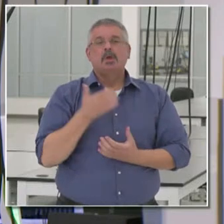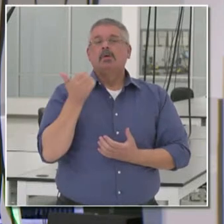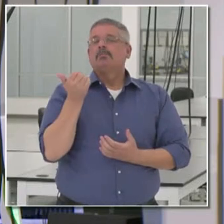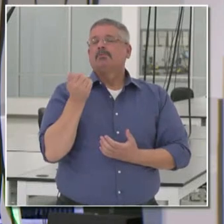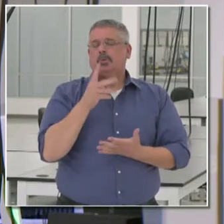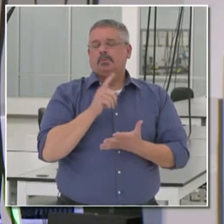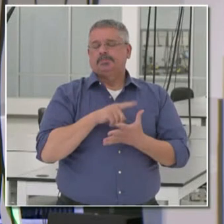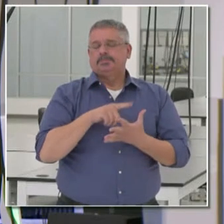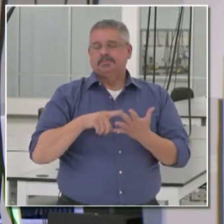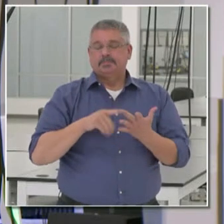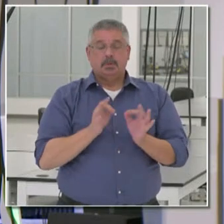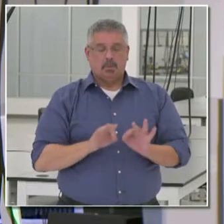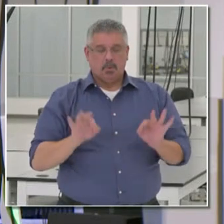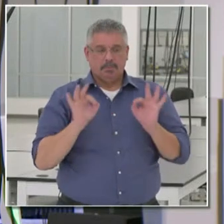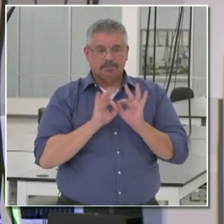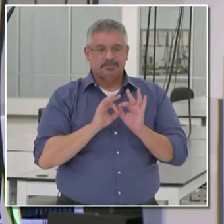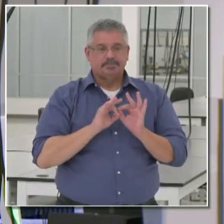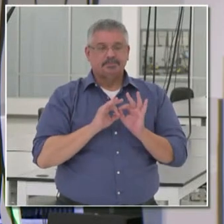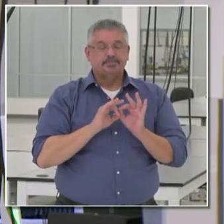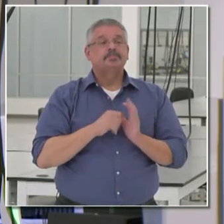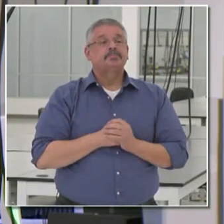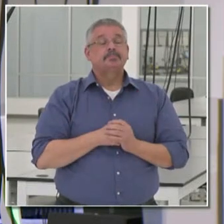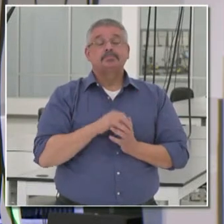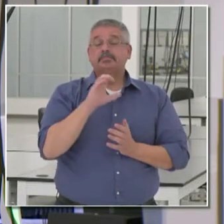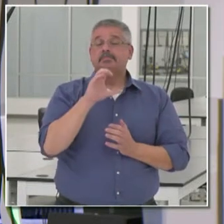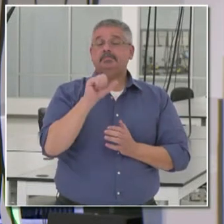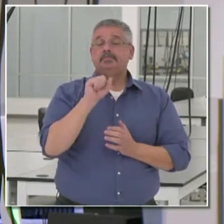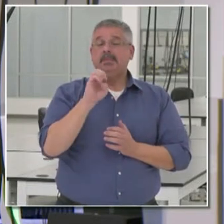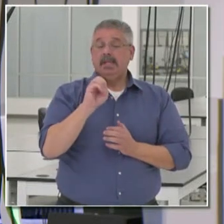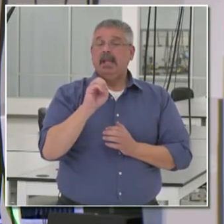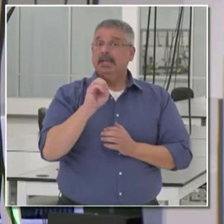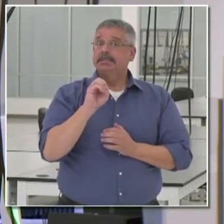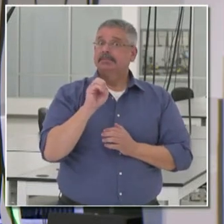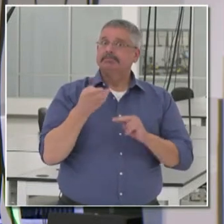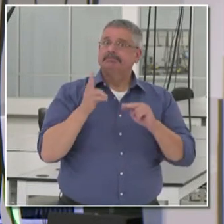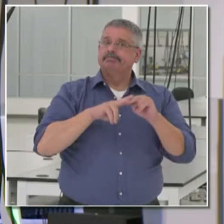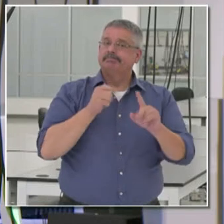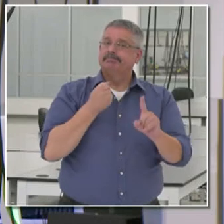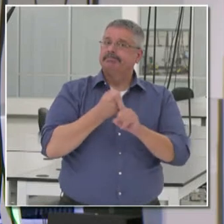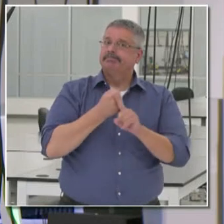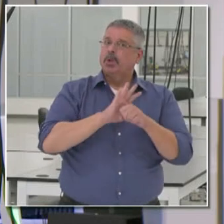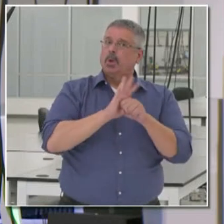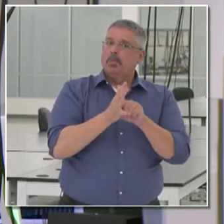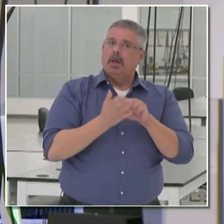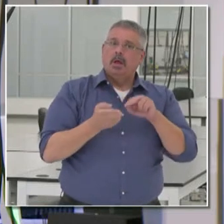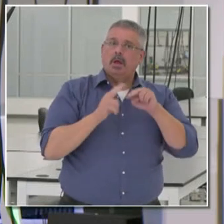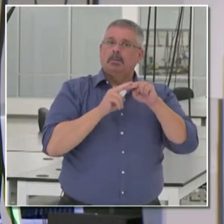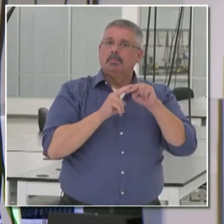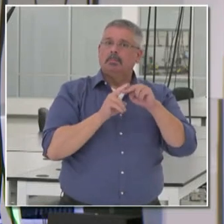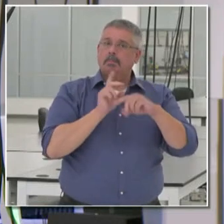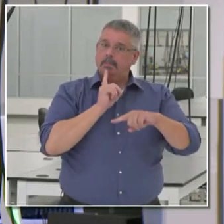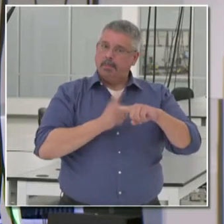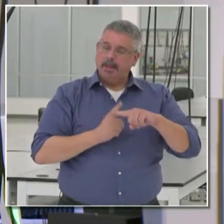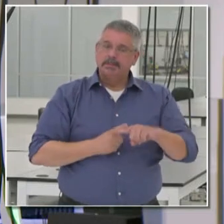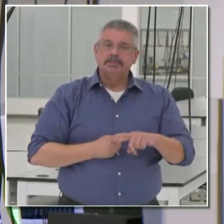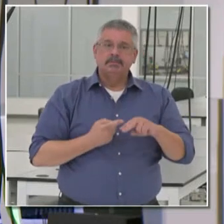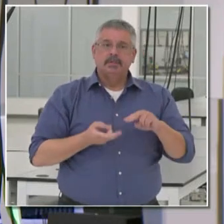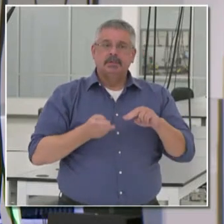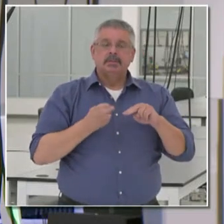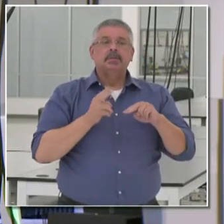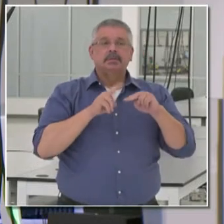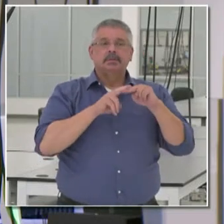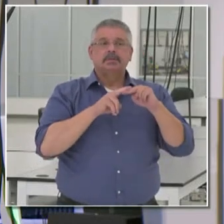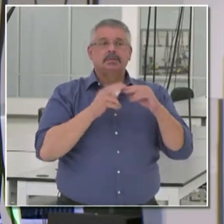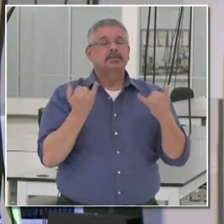tengo un par de puntos adicionales y finales la tasa de casos está aumentando en california la tasa de casos